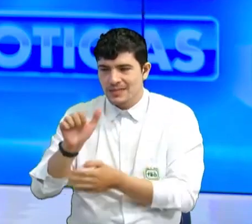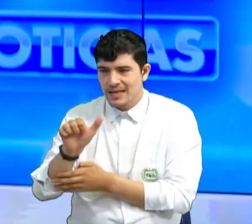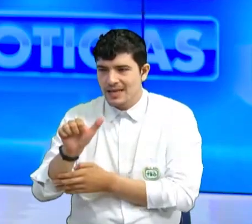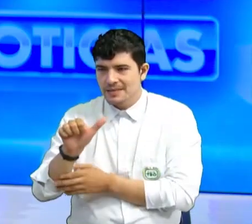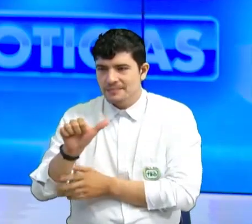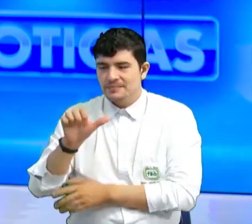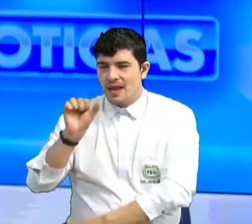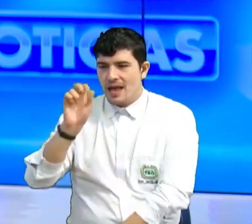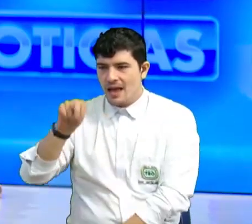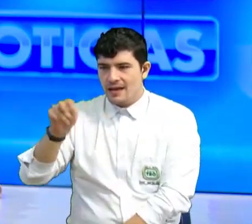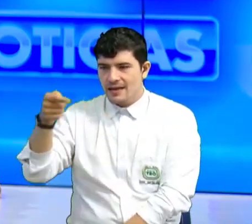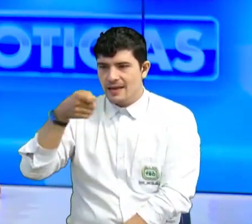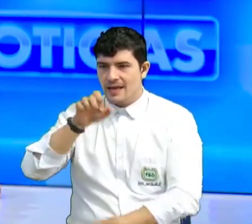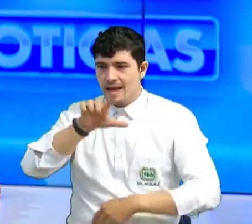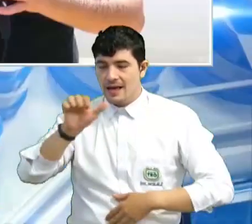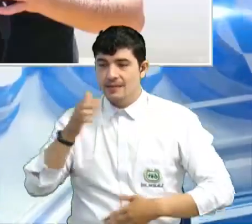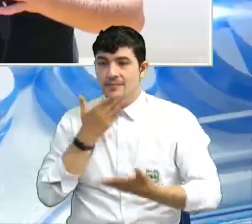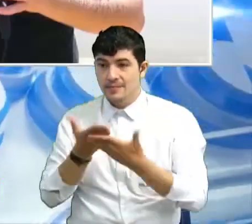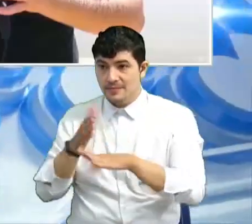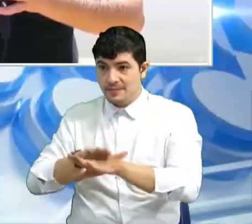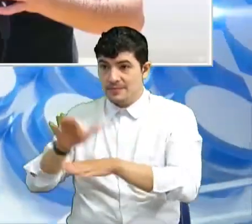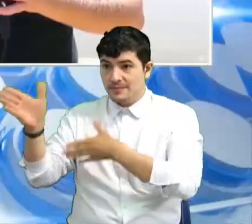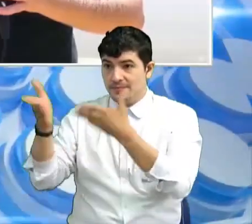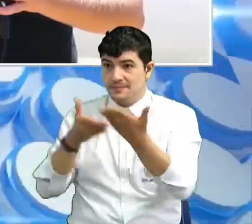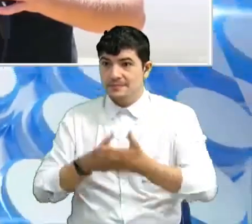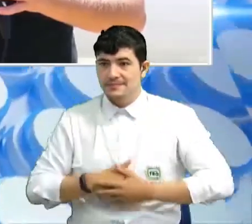corresponsal, Ángela Jaimes. Buenas tardes.